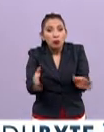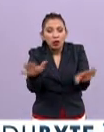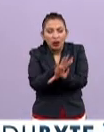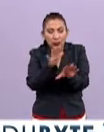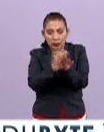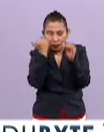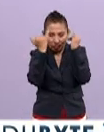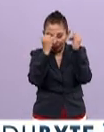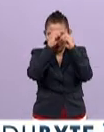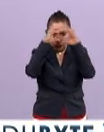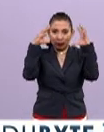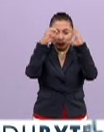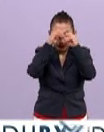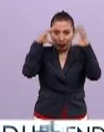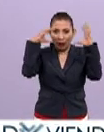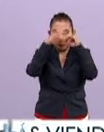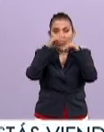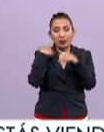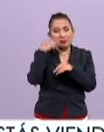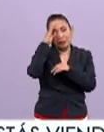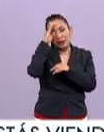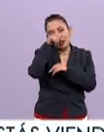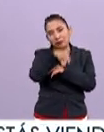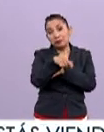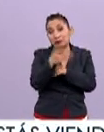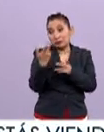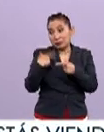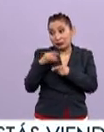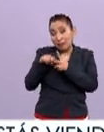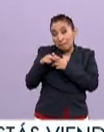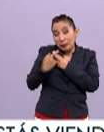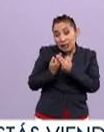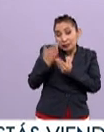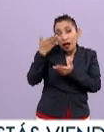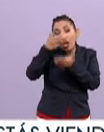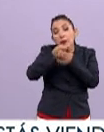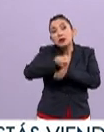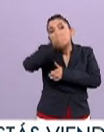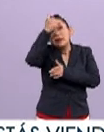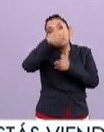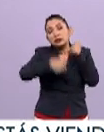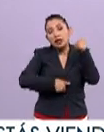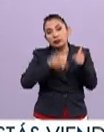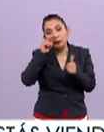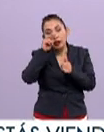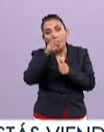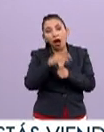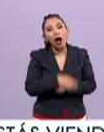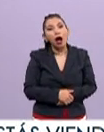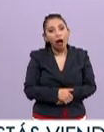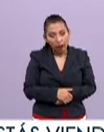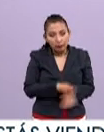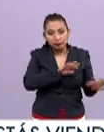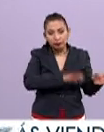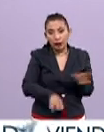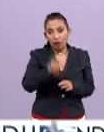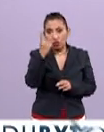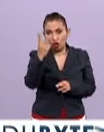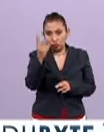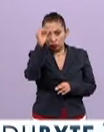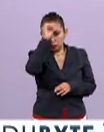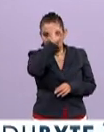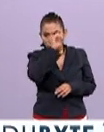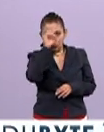una buena opción, pensándolo en este momento, que para los que inician en el teatro, la vean. Y las dos